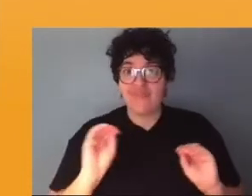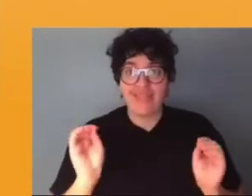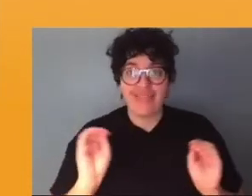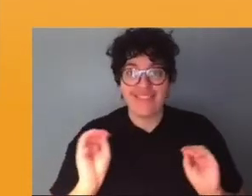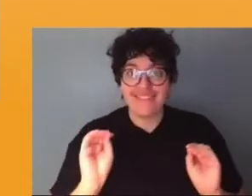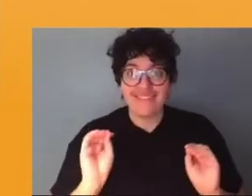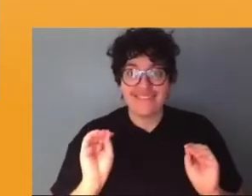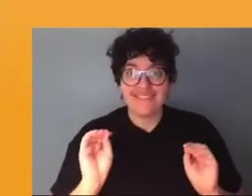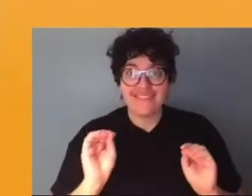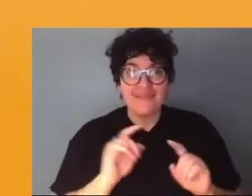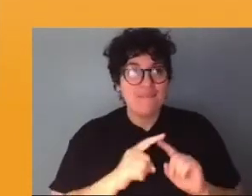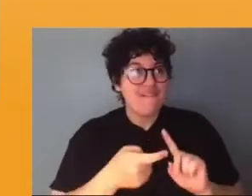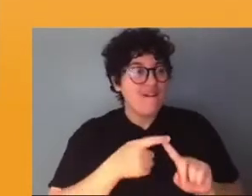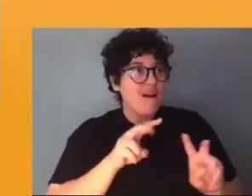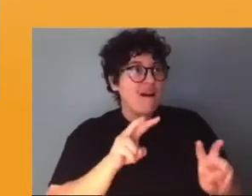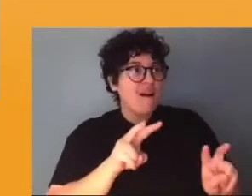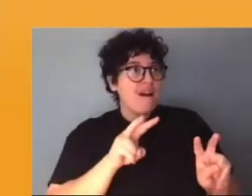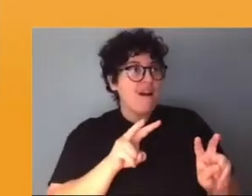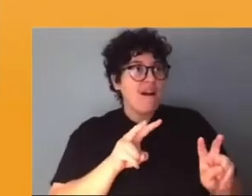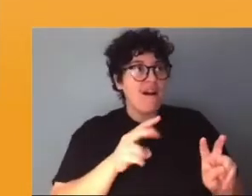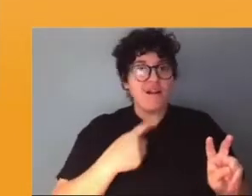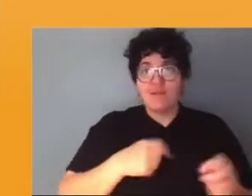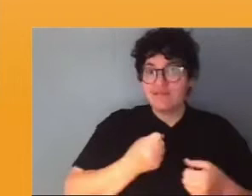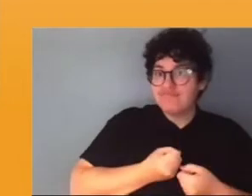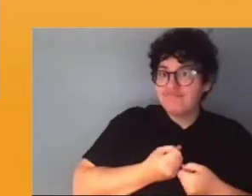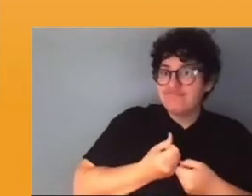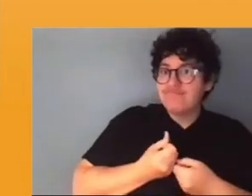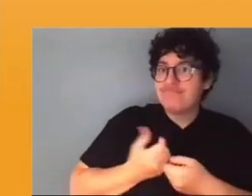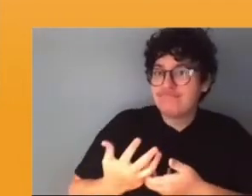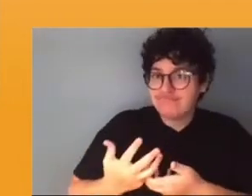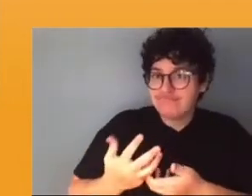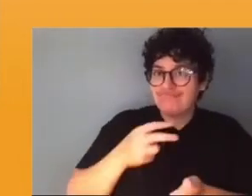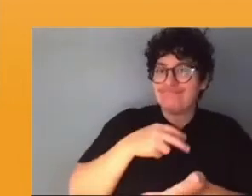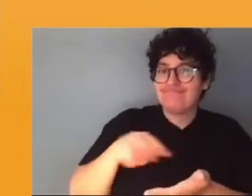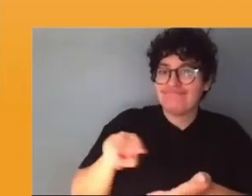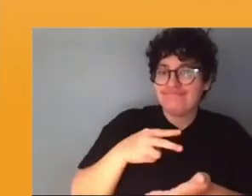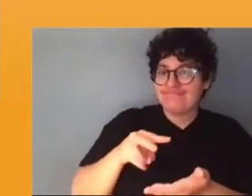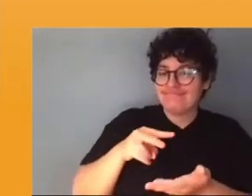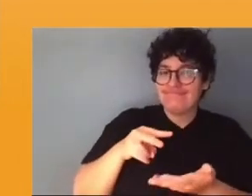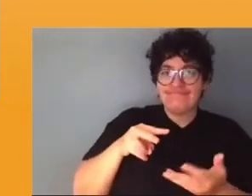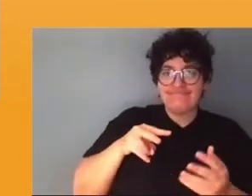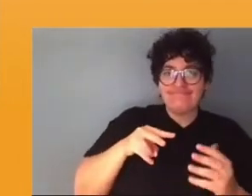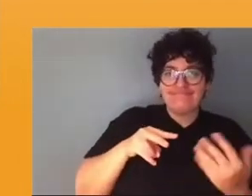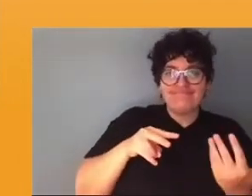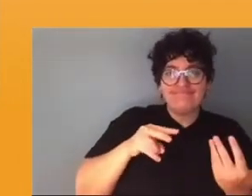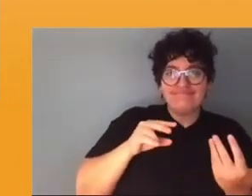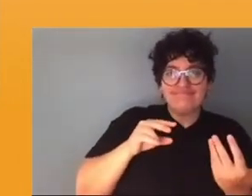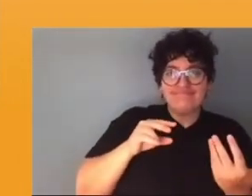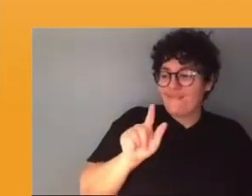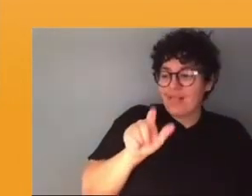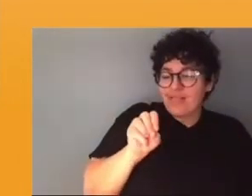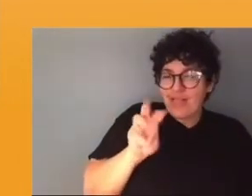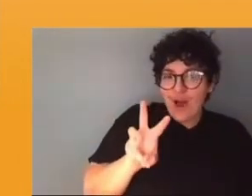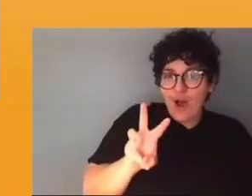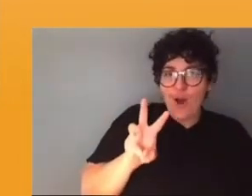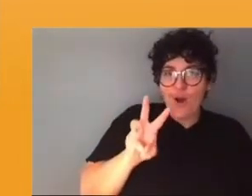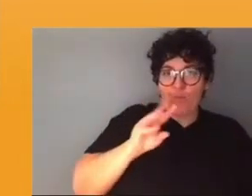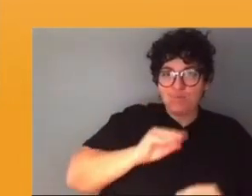necesariamente explicándolo verbalmente, ¿no? El significado de la danza lo sienten porque